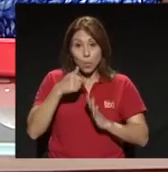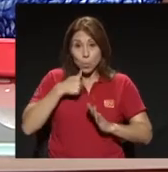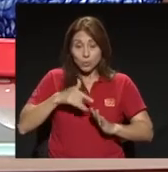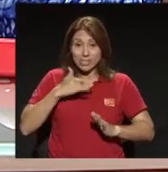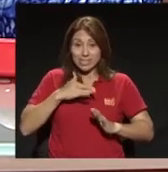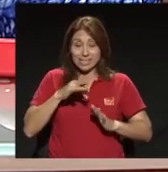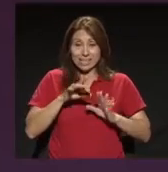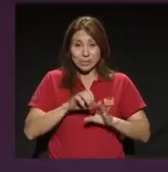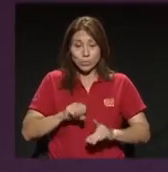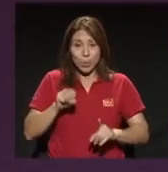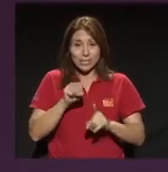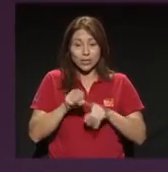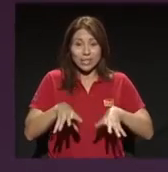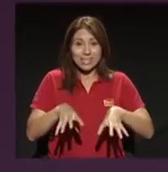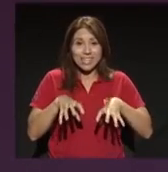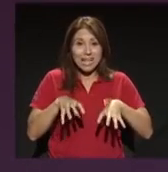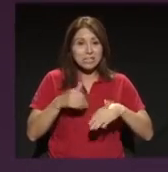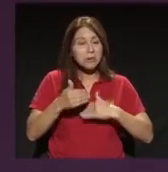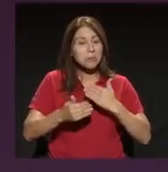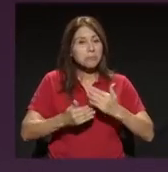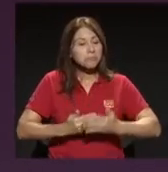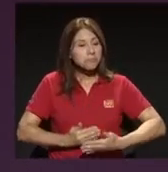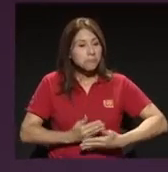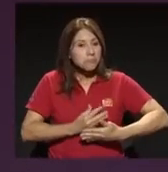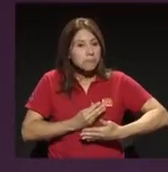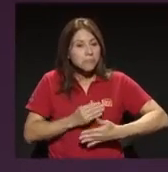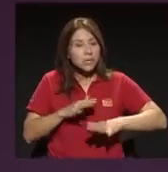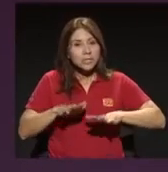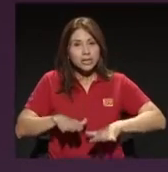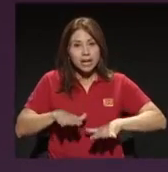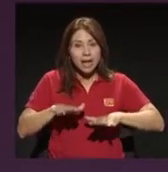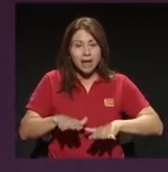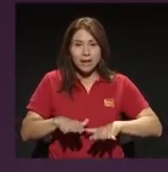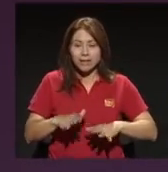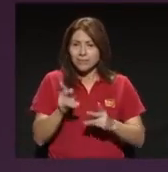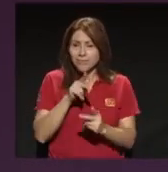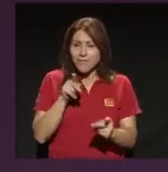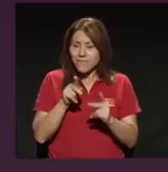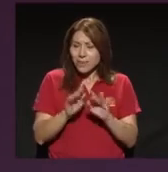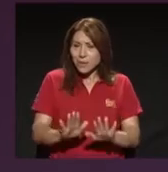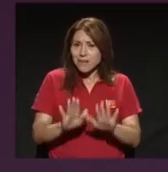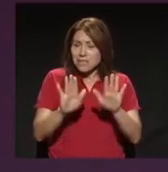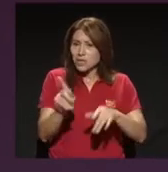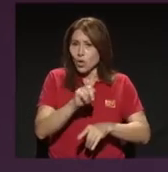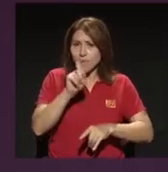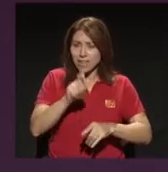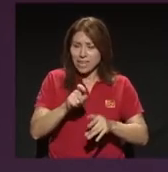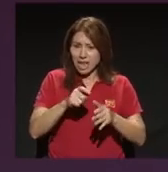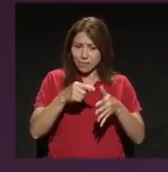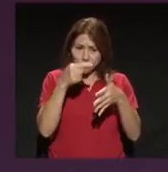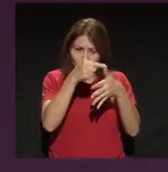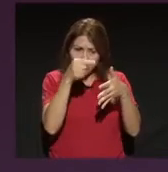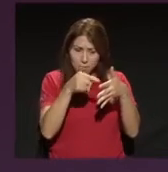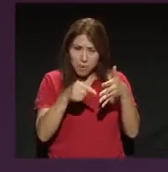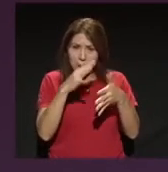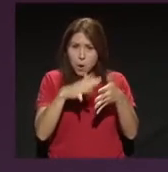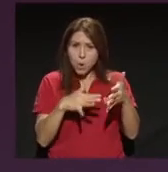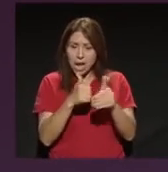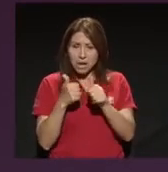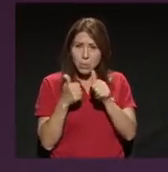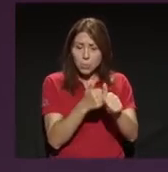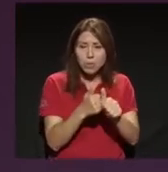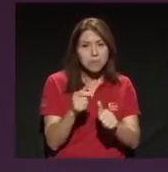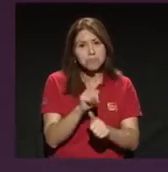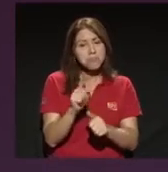maravillosa es perfecto no debería tener horarios sino tener la libertad de dar